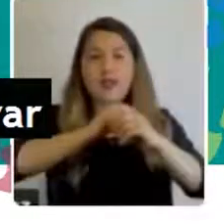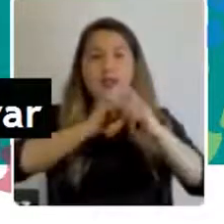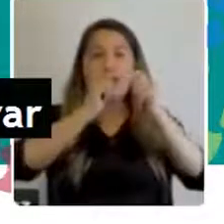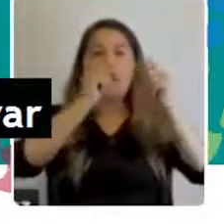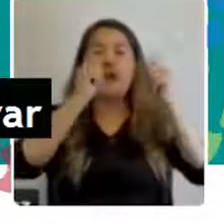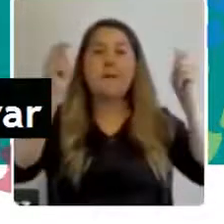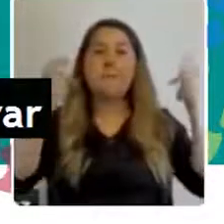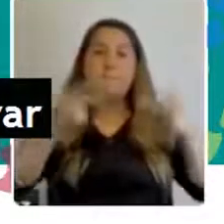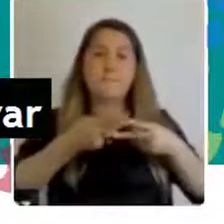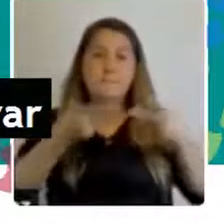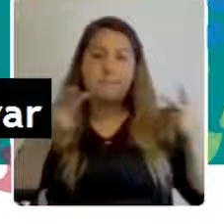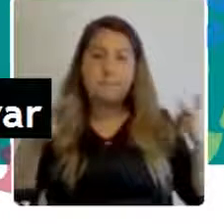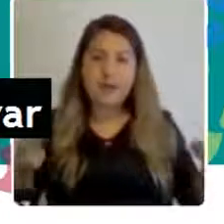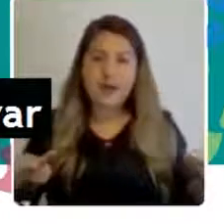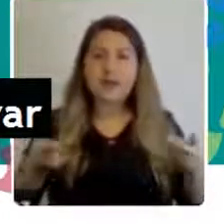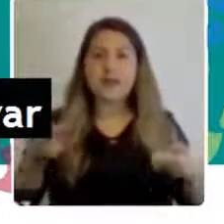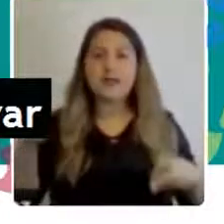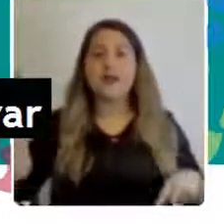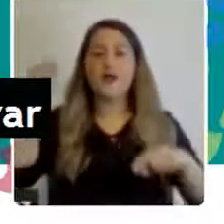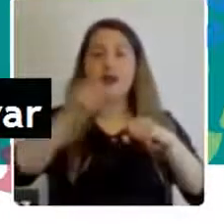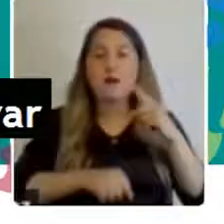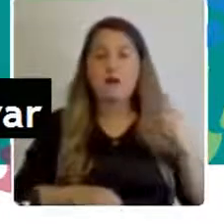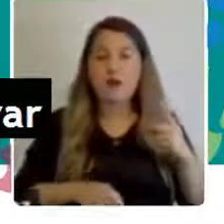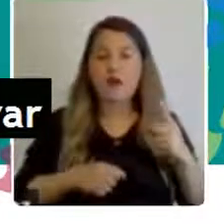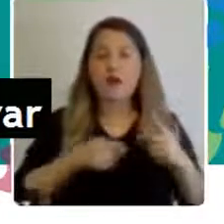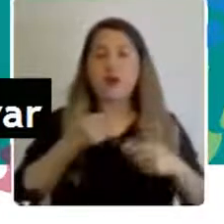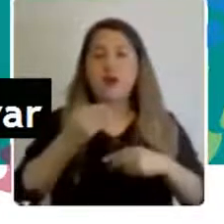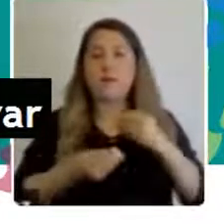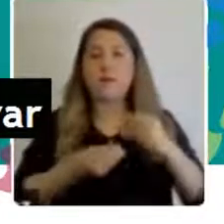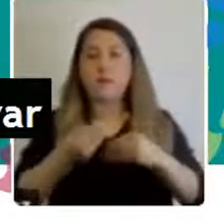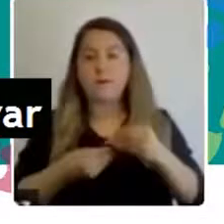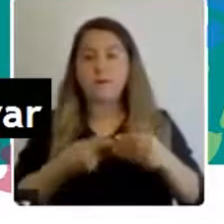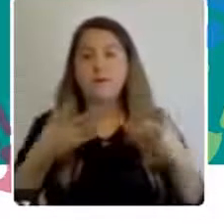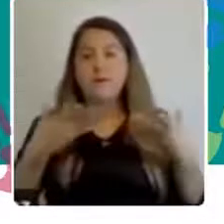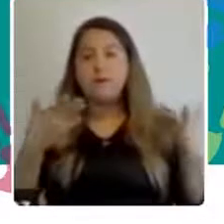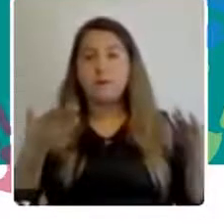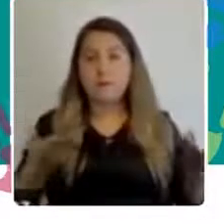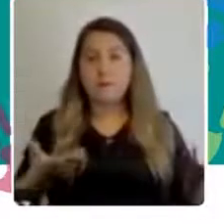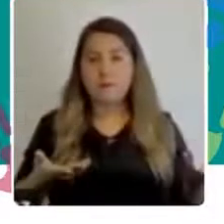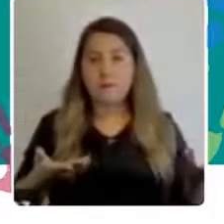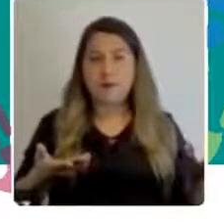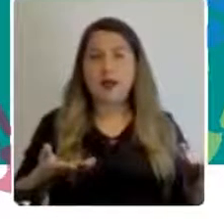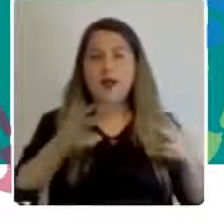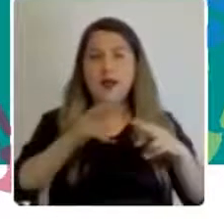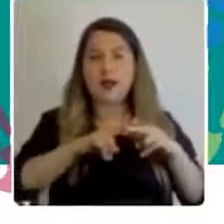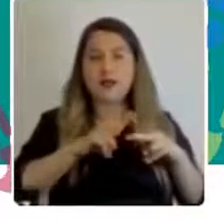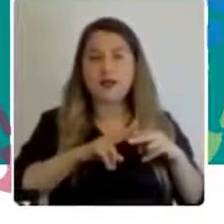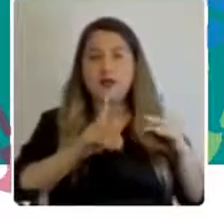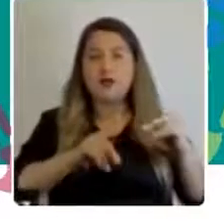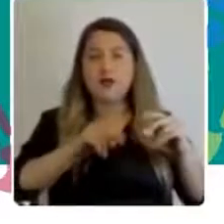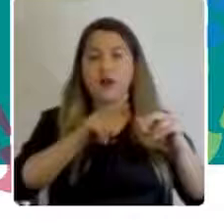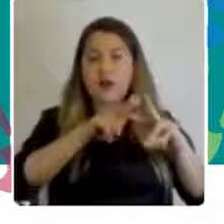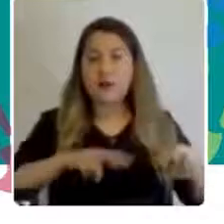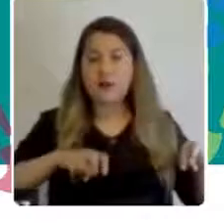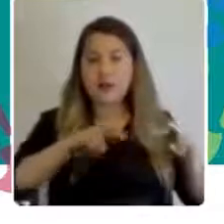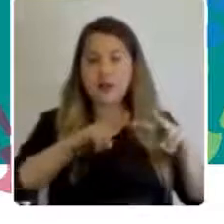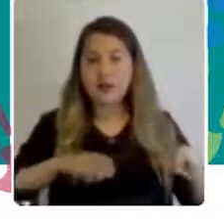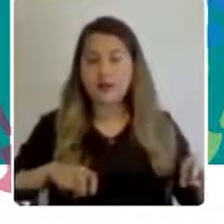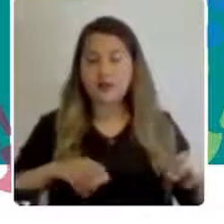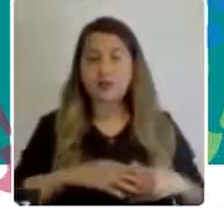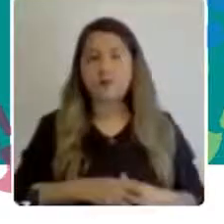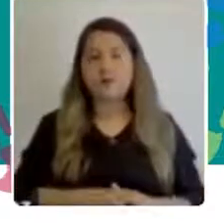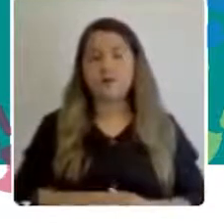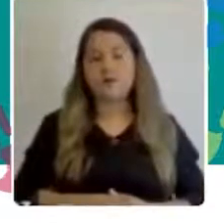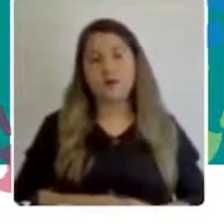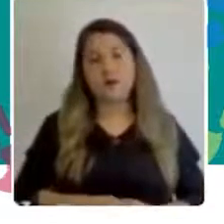fiscales, para llevar a cabo estas investigaciones clínicas. Más recientemente, también